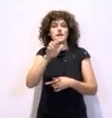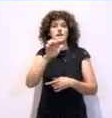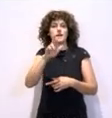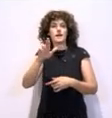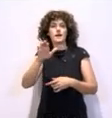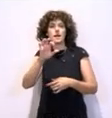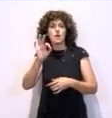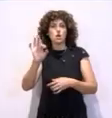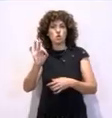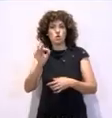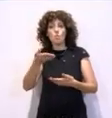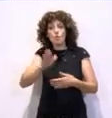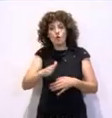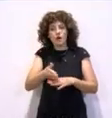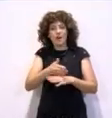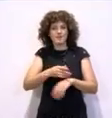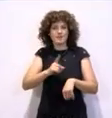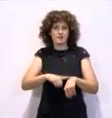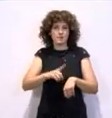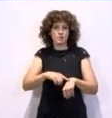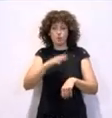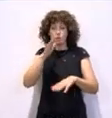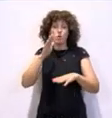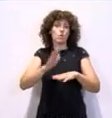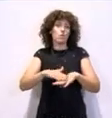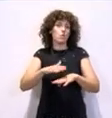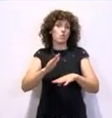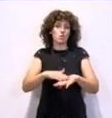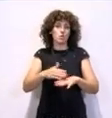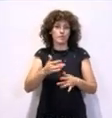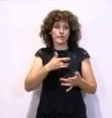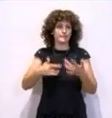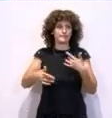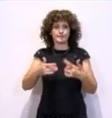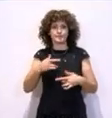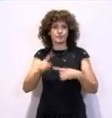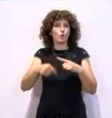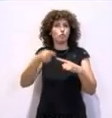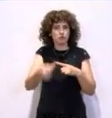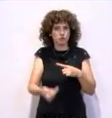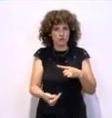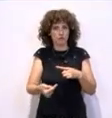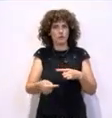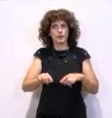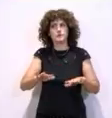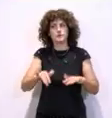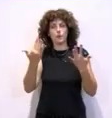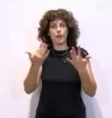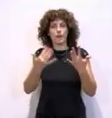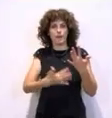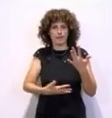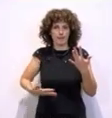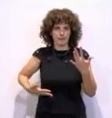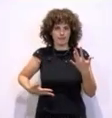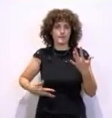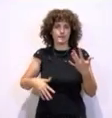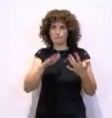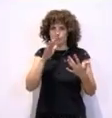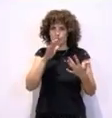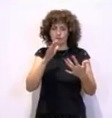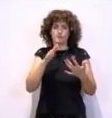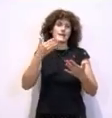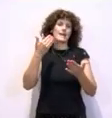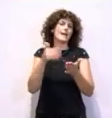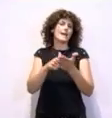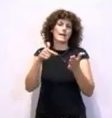murió antes de tiempo como consecuencia de las enormes consecuencias que tuvo aquella huelga de hambre exigiendo el